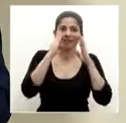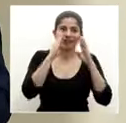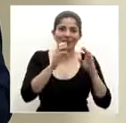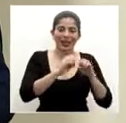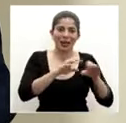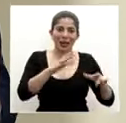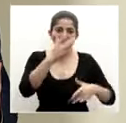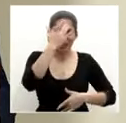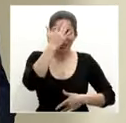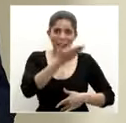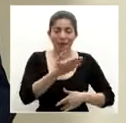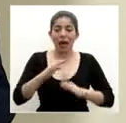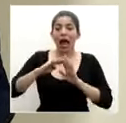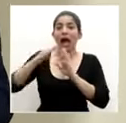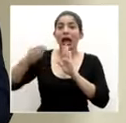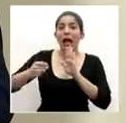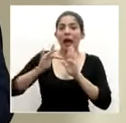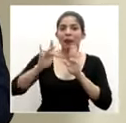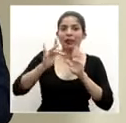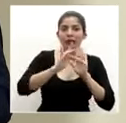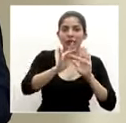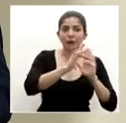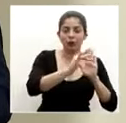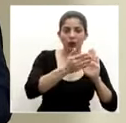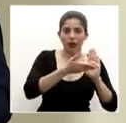pandemia, mantener camas disponibles.